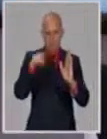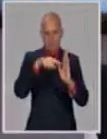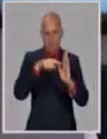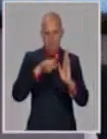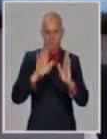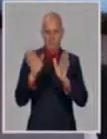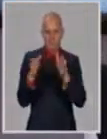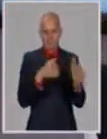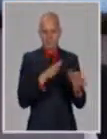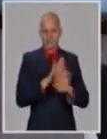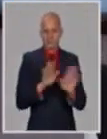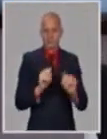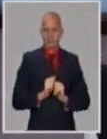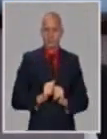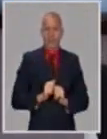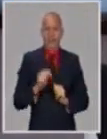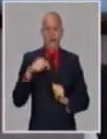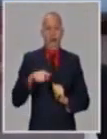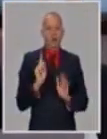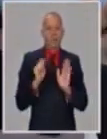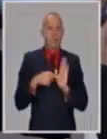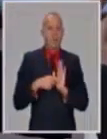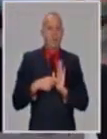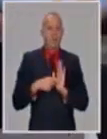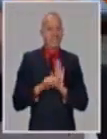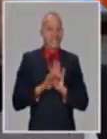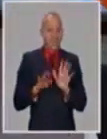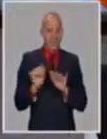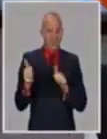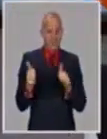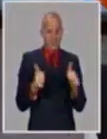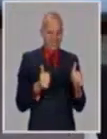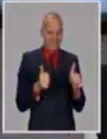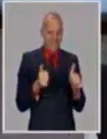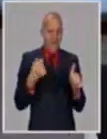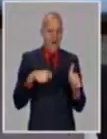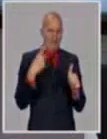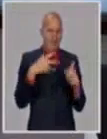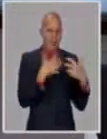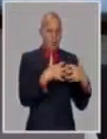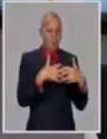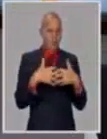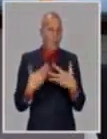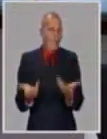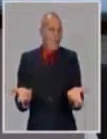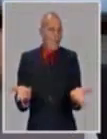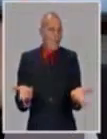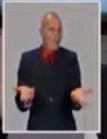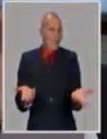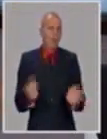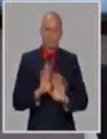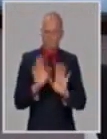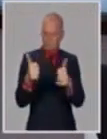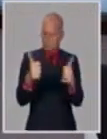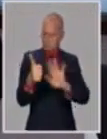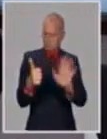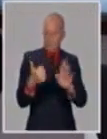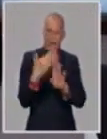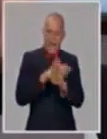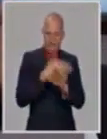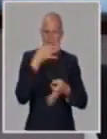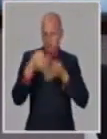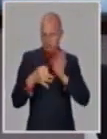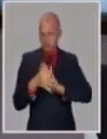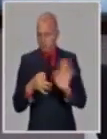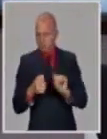estos desarrollos ya del clínico, se ha estado estructurando los sistemas productivos, y en estos momentos, y que se ha explicado en otros momentos cómo